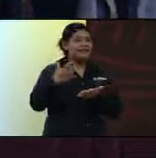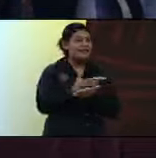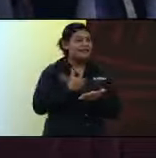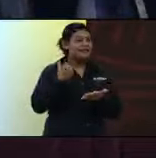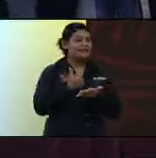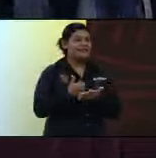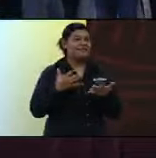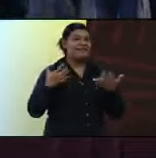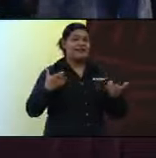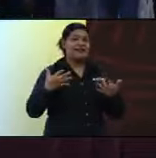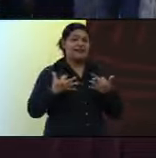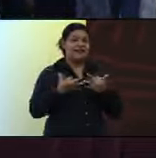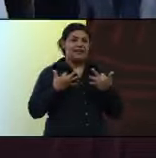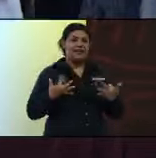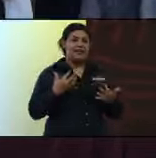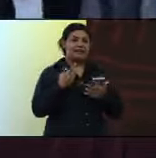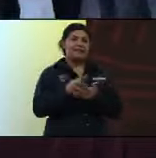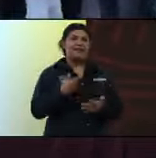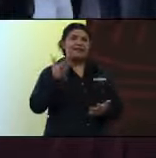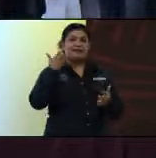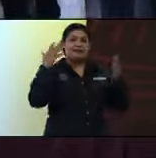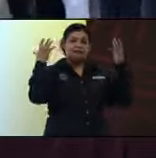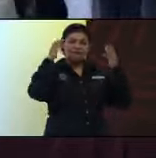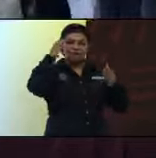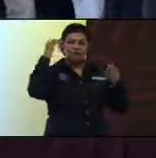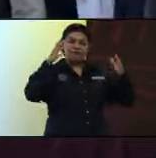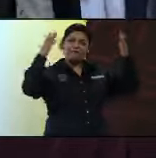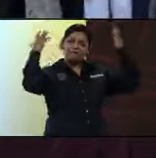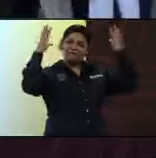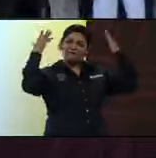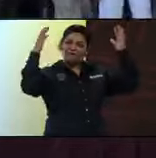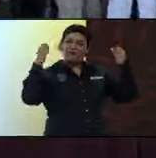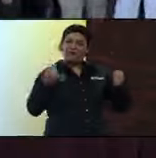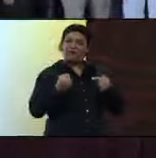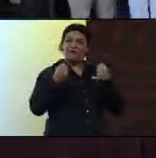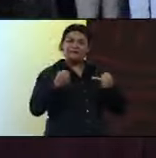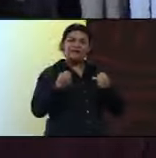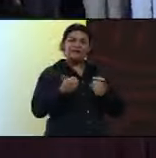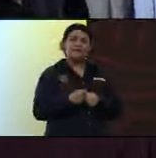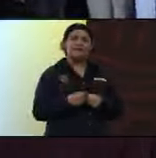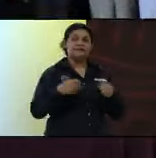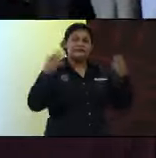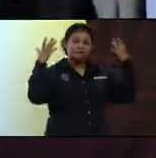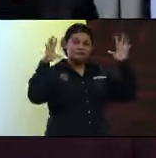Altamira. Quiero que le den un fuerte aplauso a todos estos campeones.